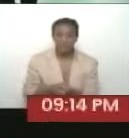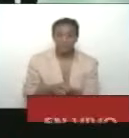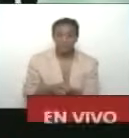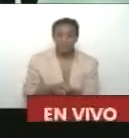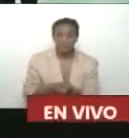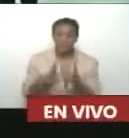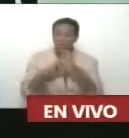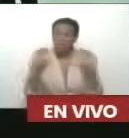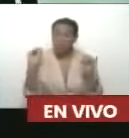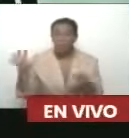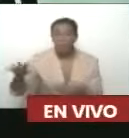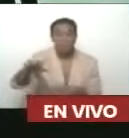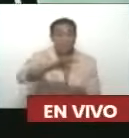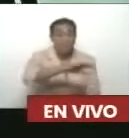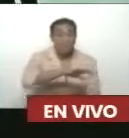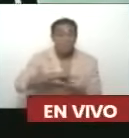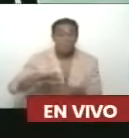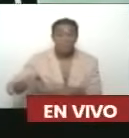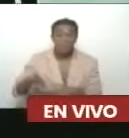Aquí están todas las sedes